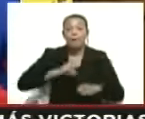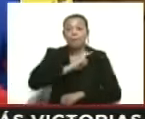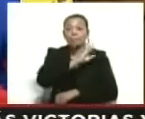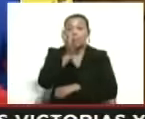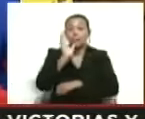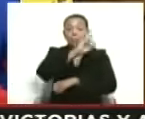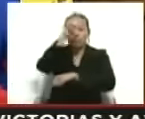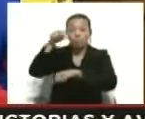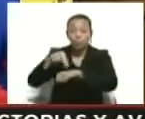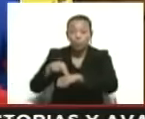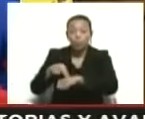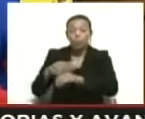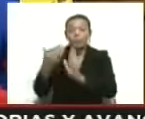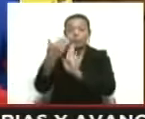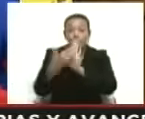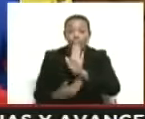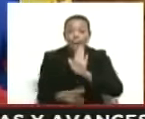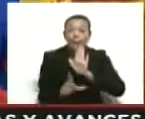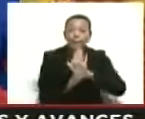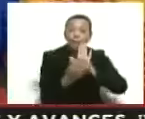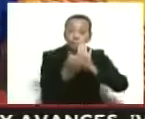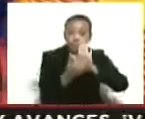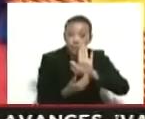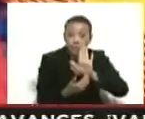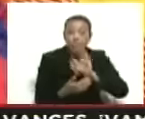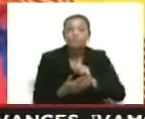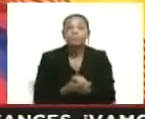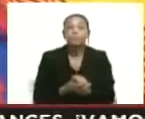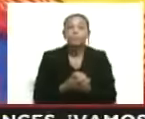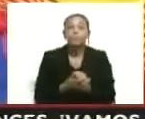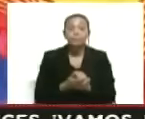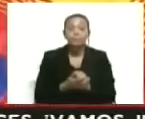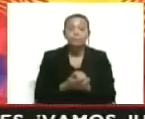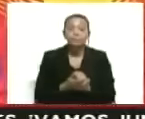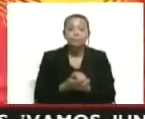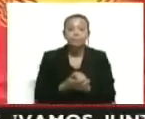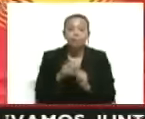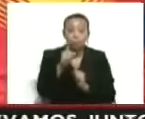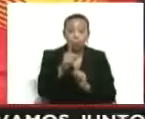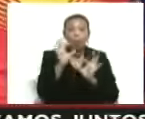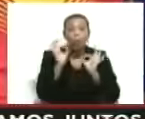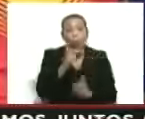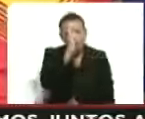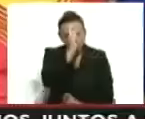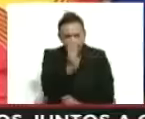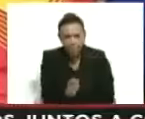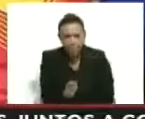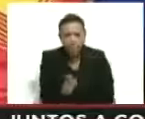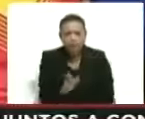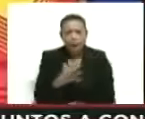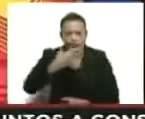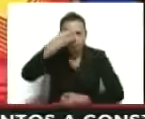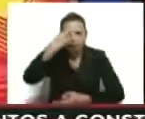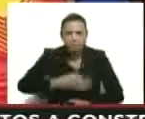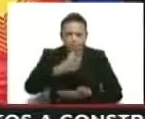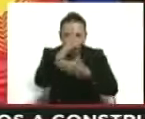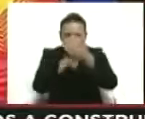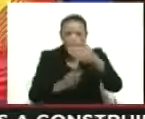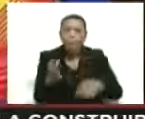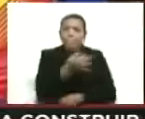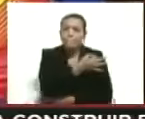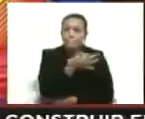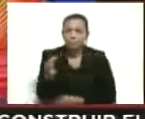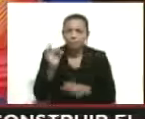Asamblea Nacional de la República Bolivariana de Venezuela, con honestidad, lealtad,